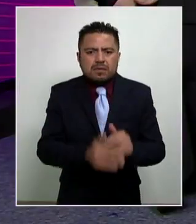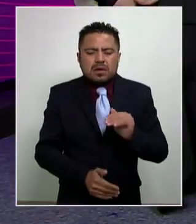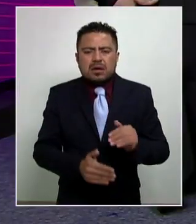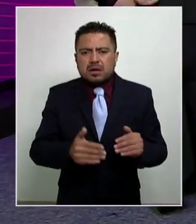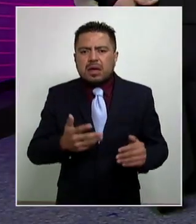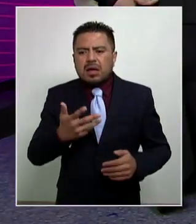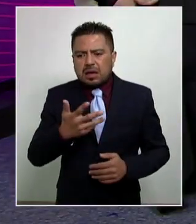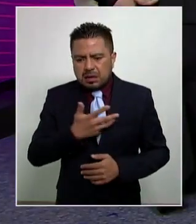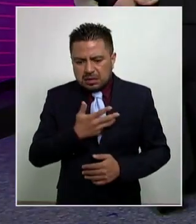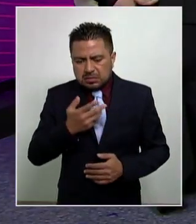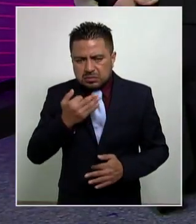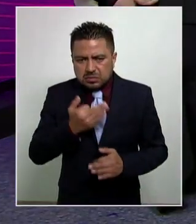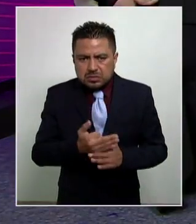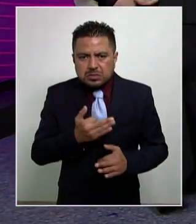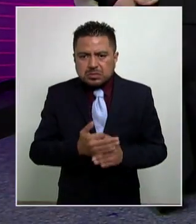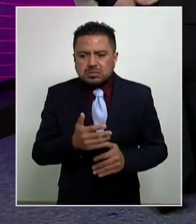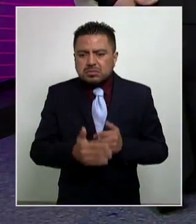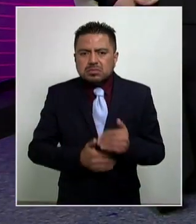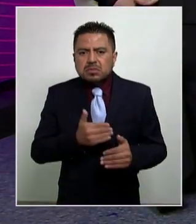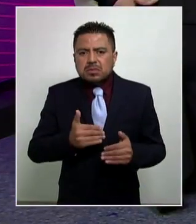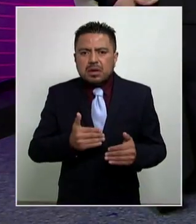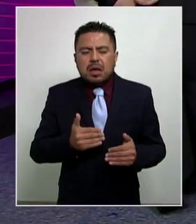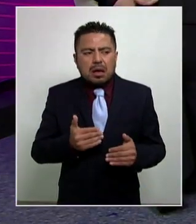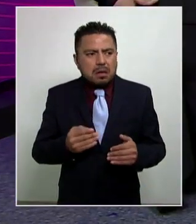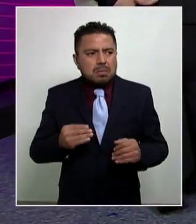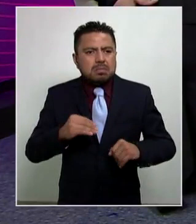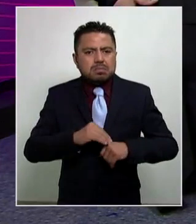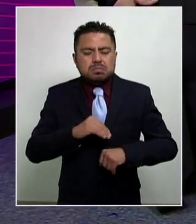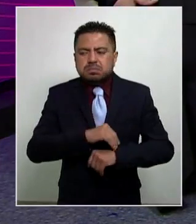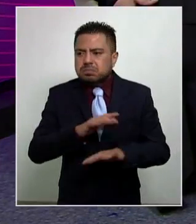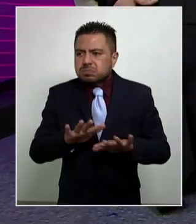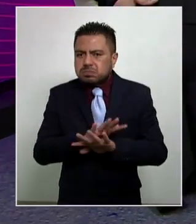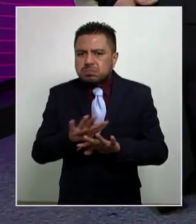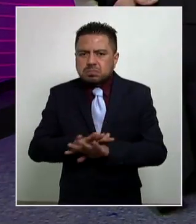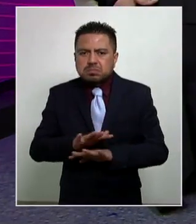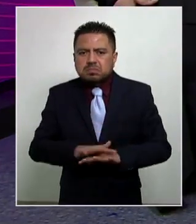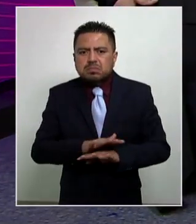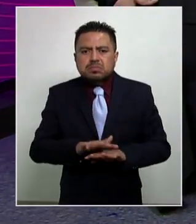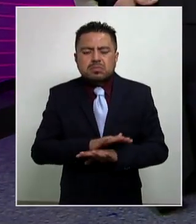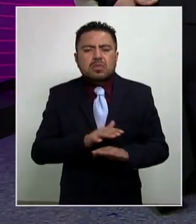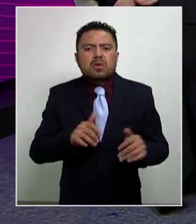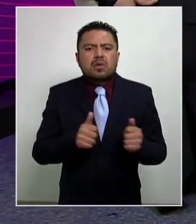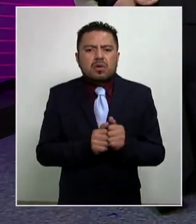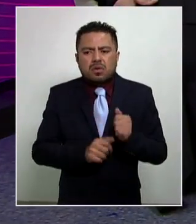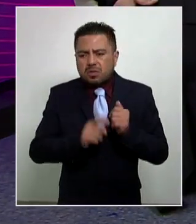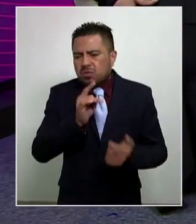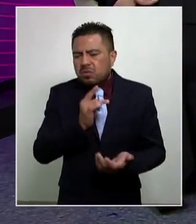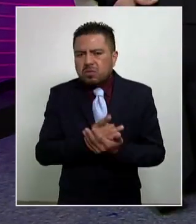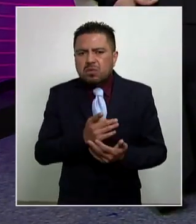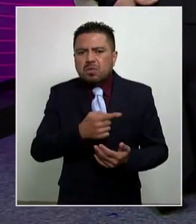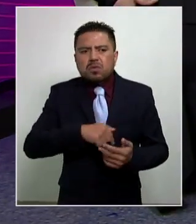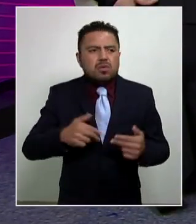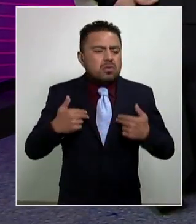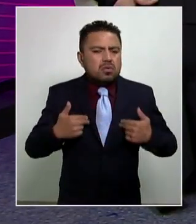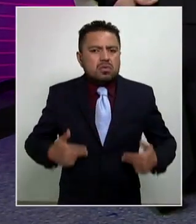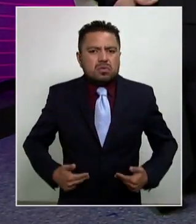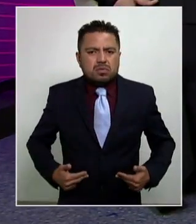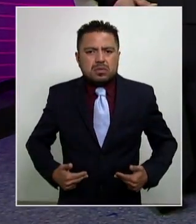en un momento de transhumancia con un transhumanismo